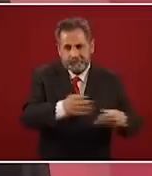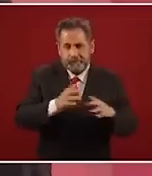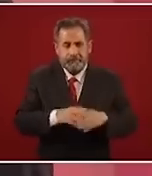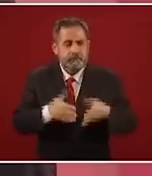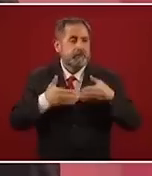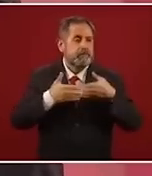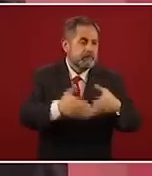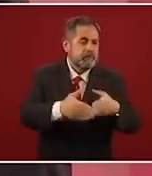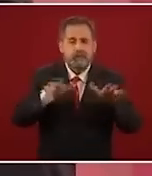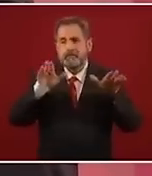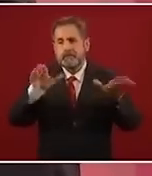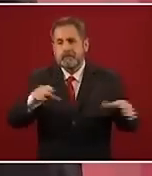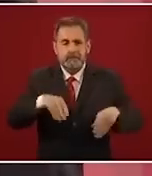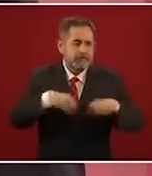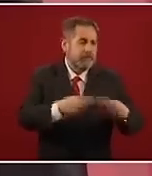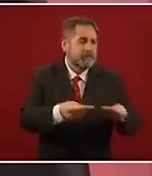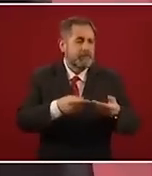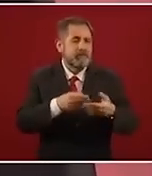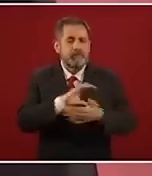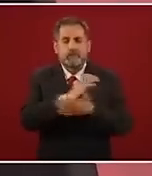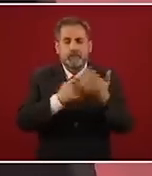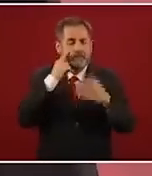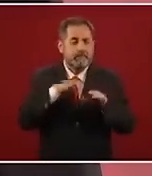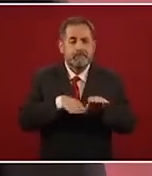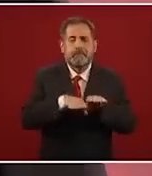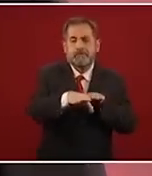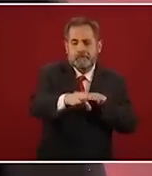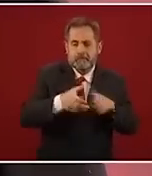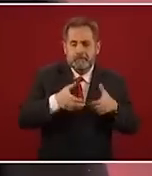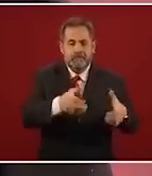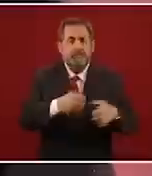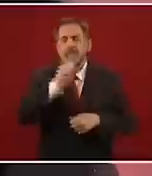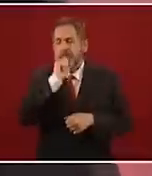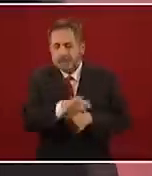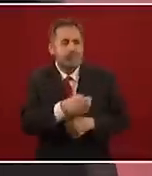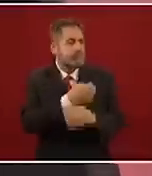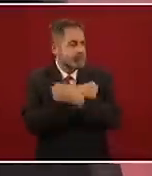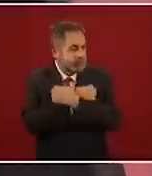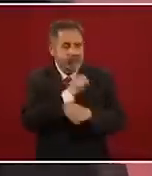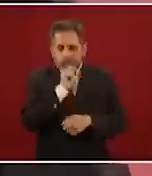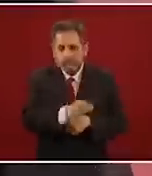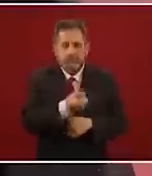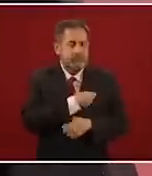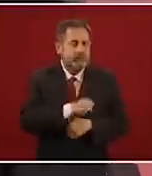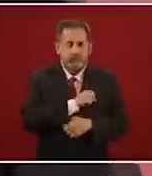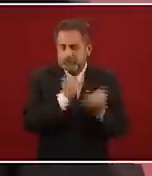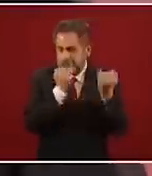puertos, aeropuertos, autopistas, pues también así en la educación y en la salud.